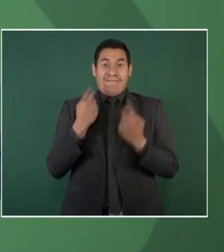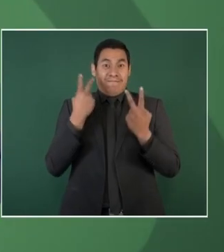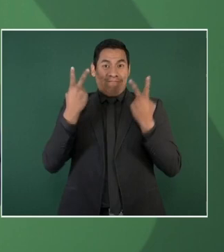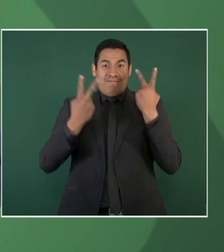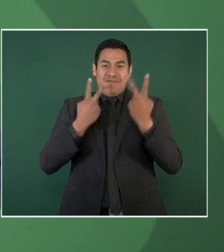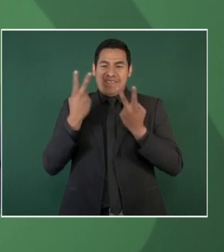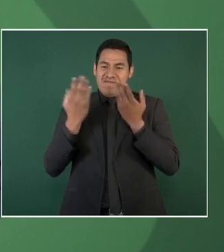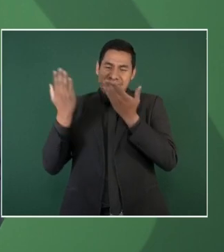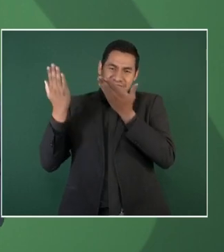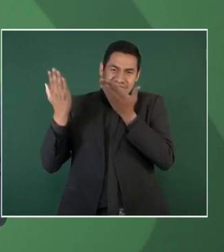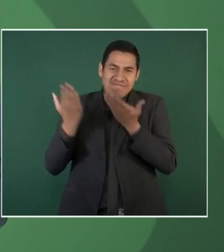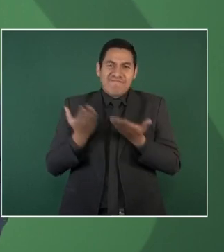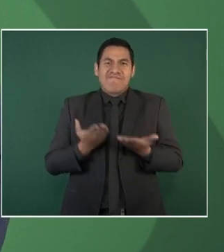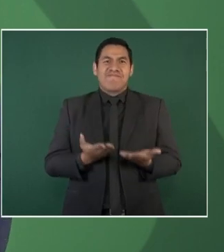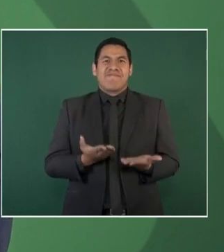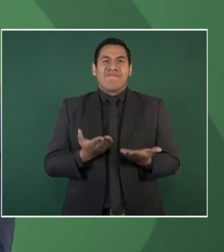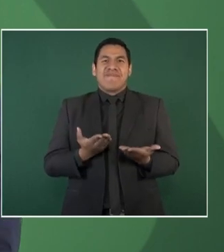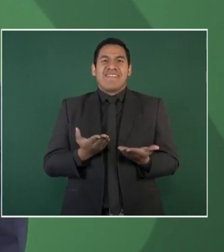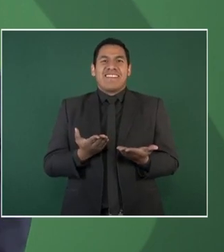venir a